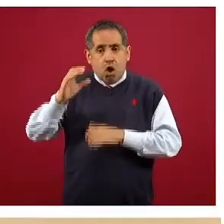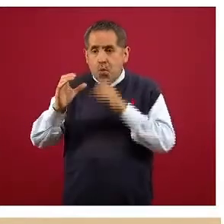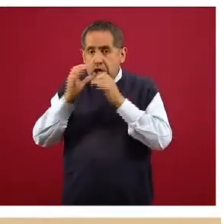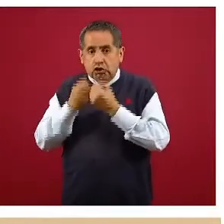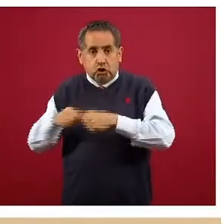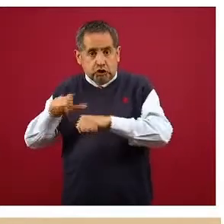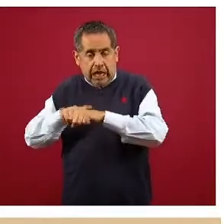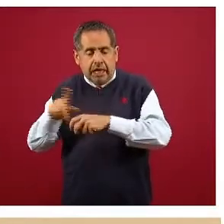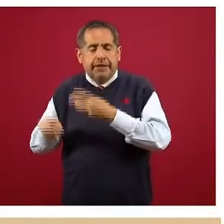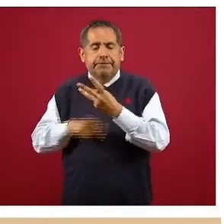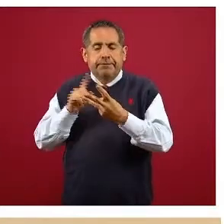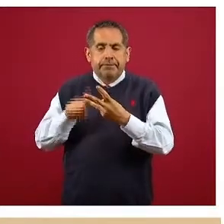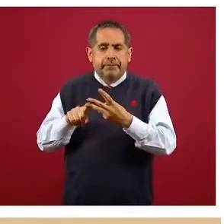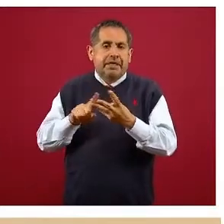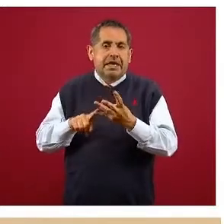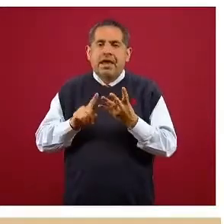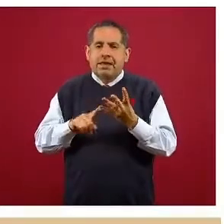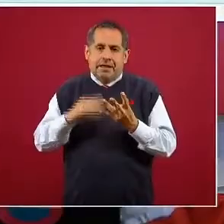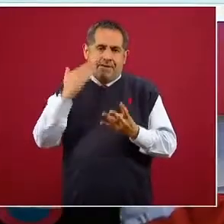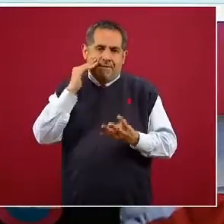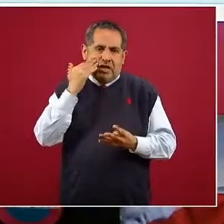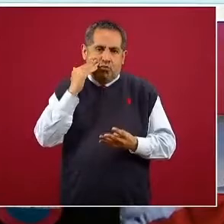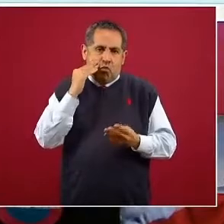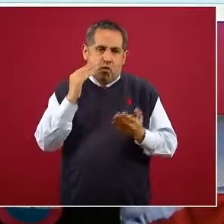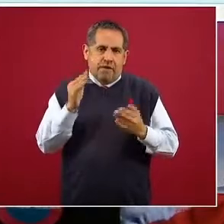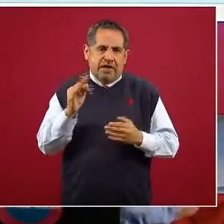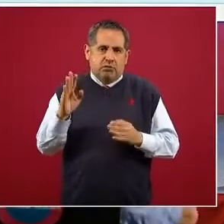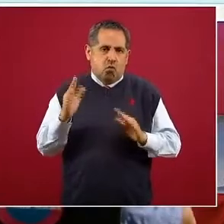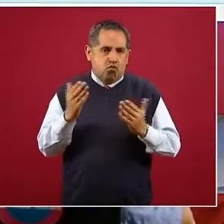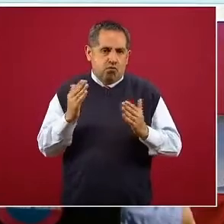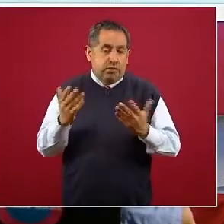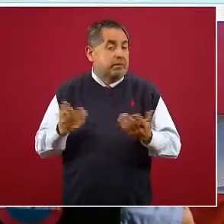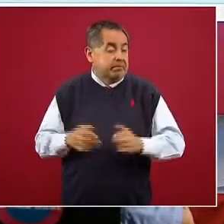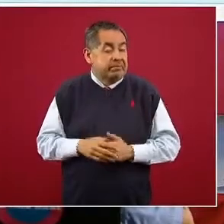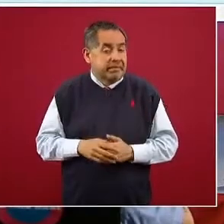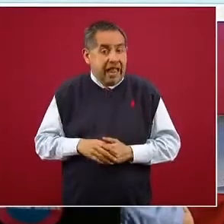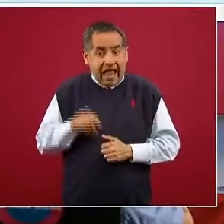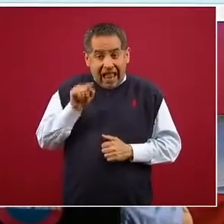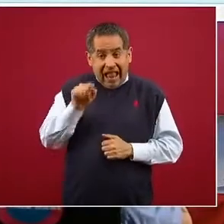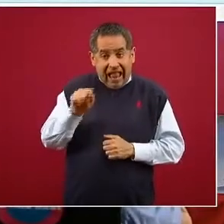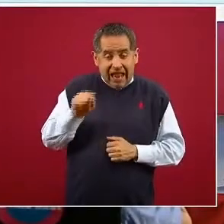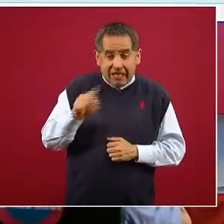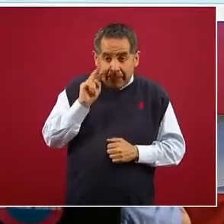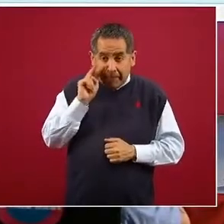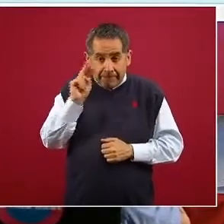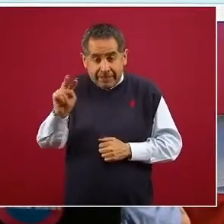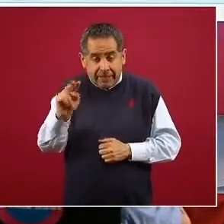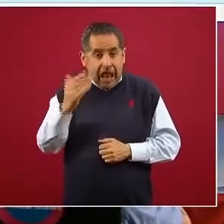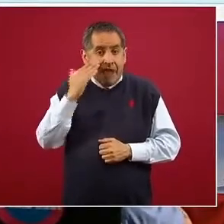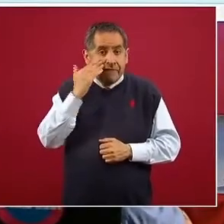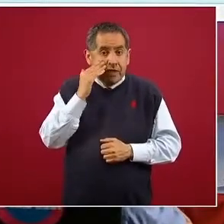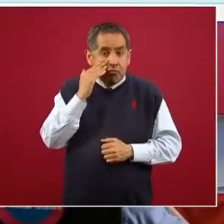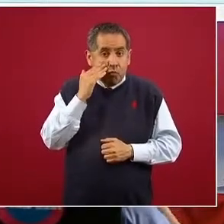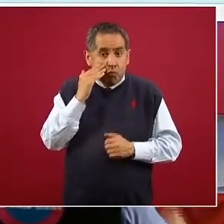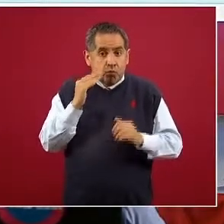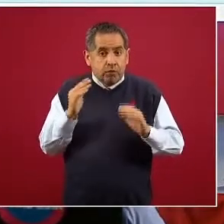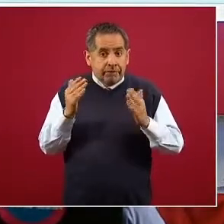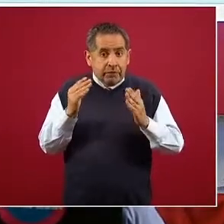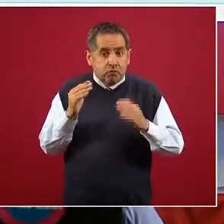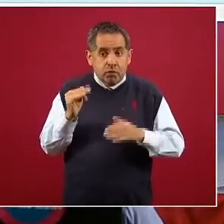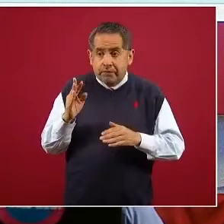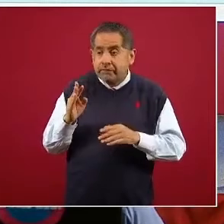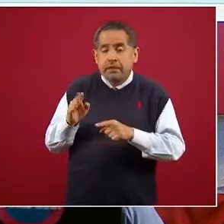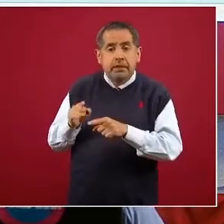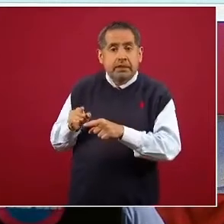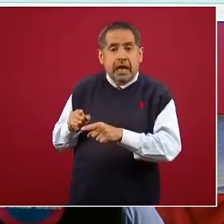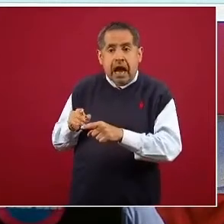y, por supuesto, Facebook, donde en la aplicación de Facebook, como ustedes pueden ver esta pantalla,